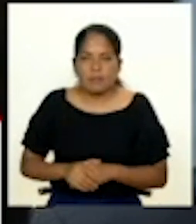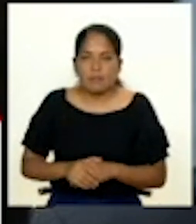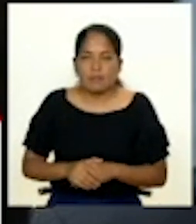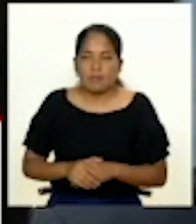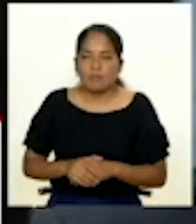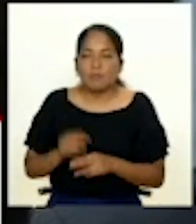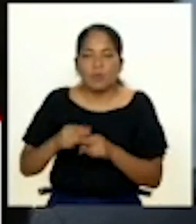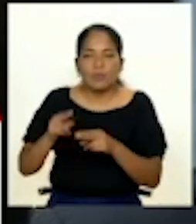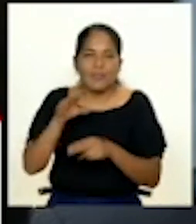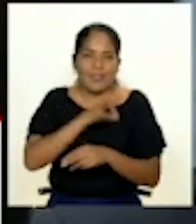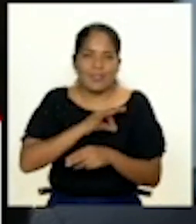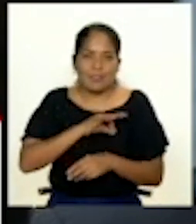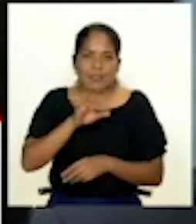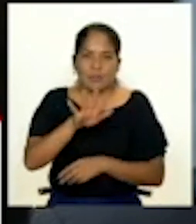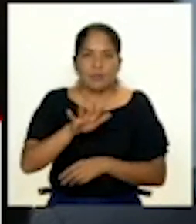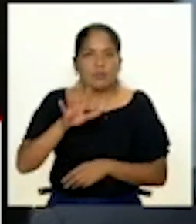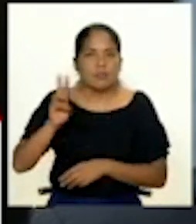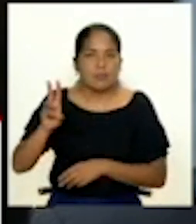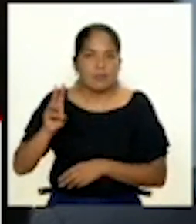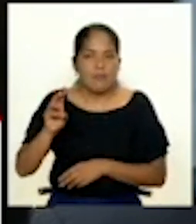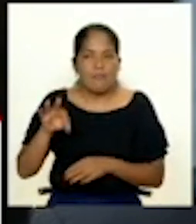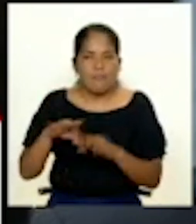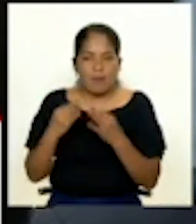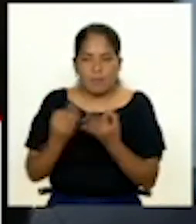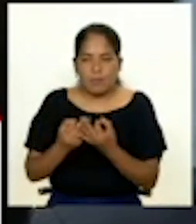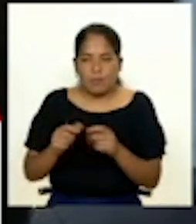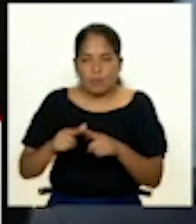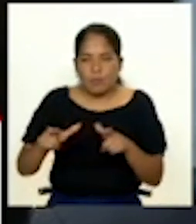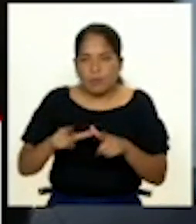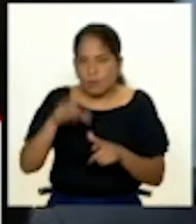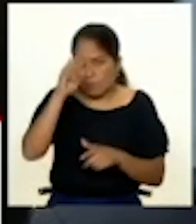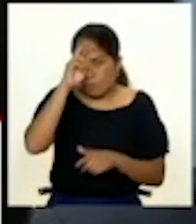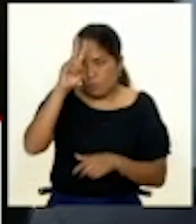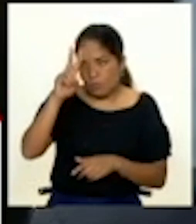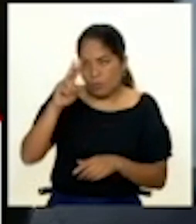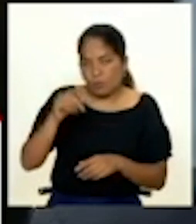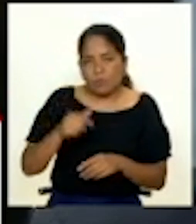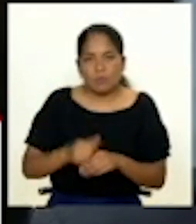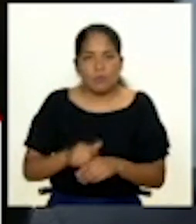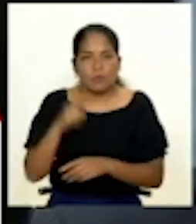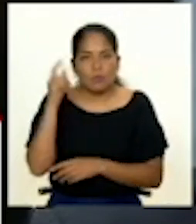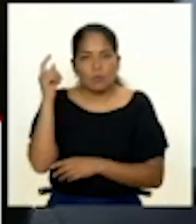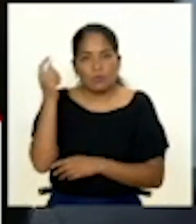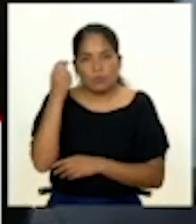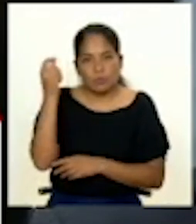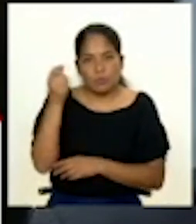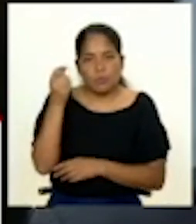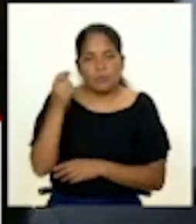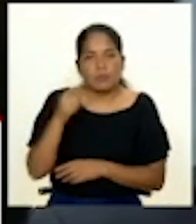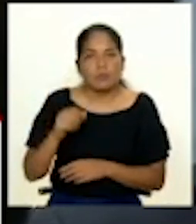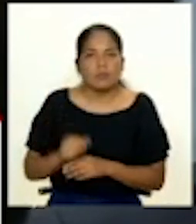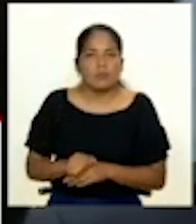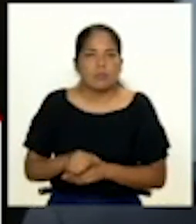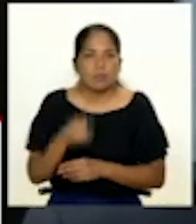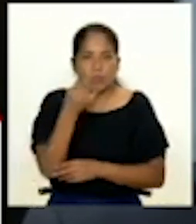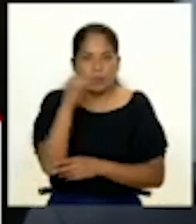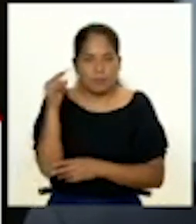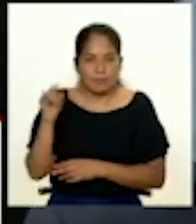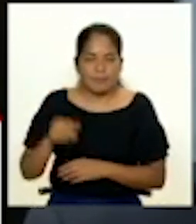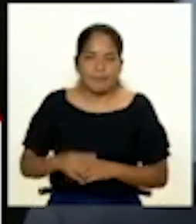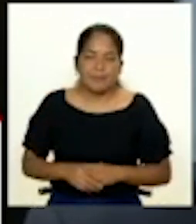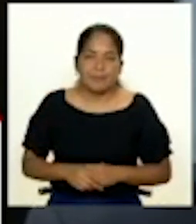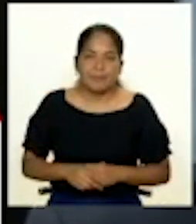mil familias en las zonas productoras como son Cusco, Piura, Tumbes, Yucayali. También tenemos otro programa